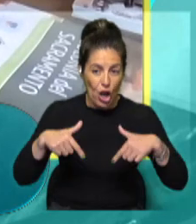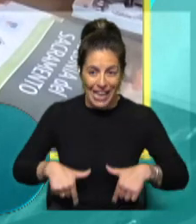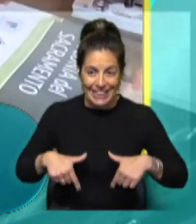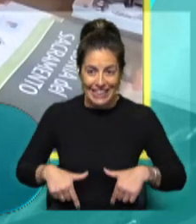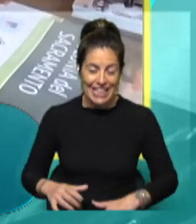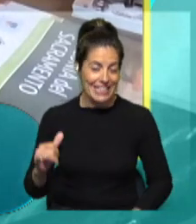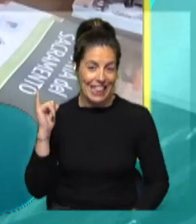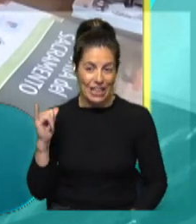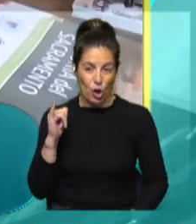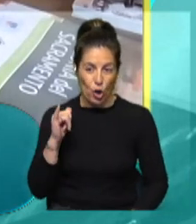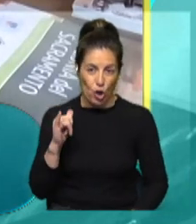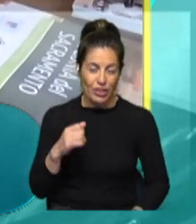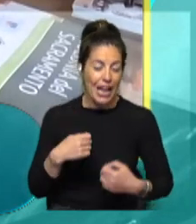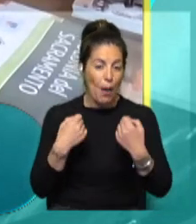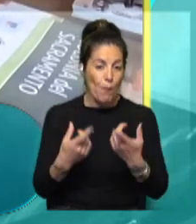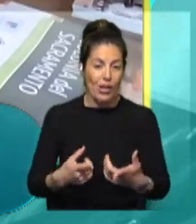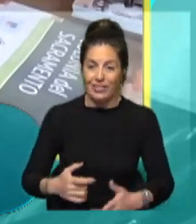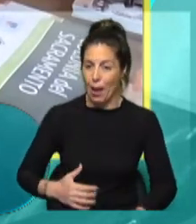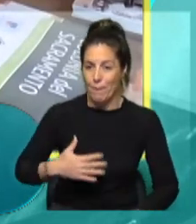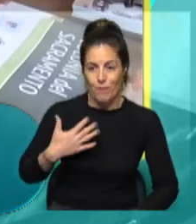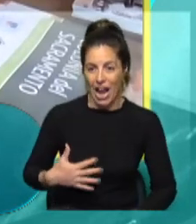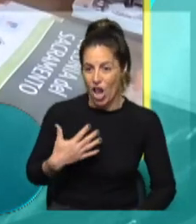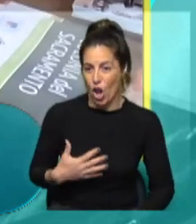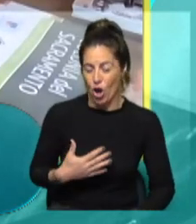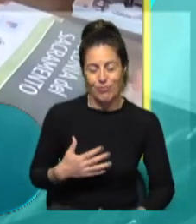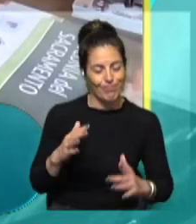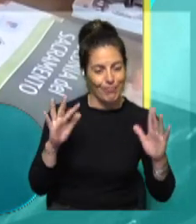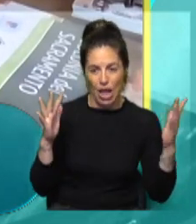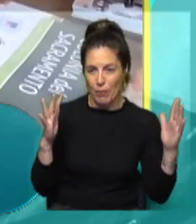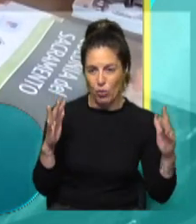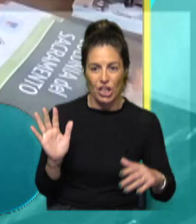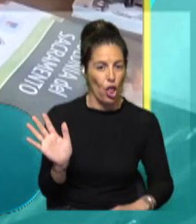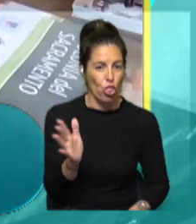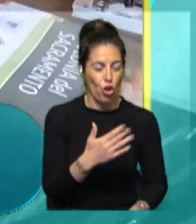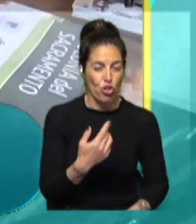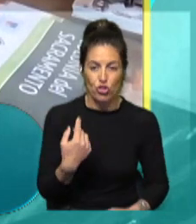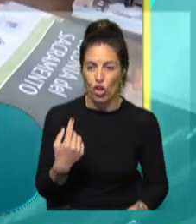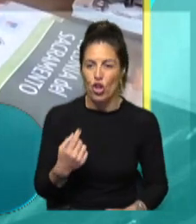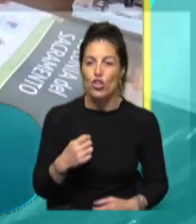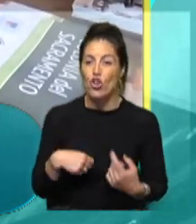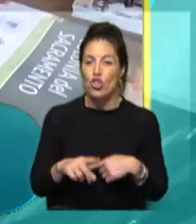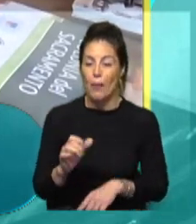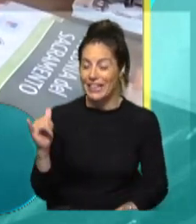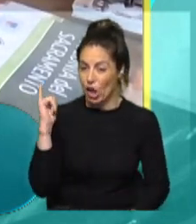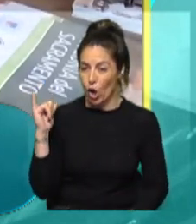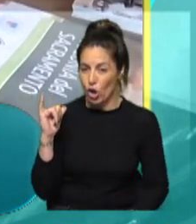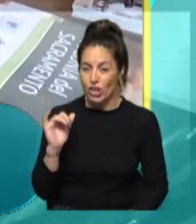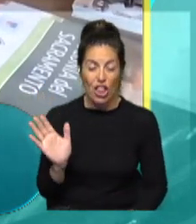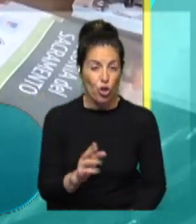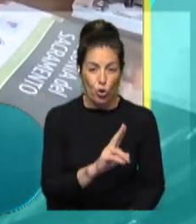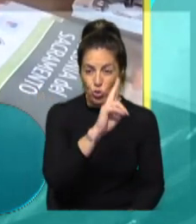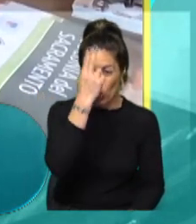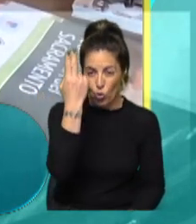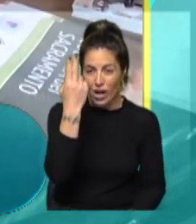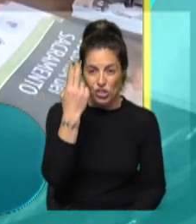de Toros, la puesta en valor que hicieron, es para aplaudir. Todos los uruguayos tenemos que estar, no solo los colonienses, sino todos los uruguayos, porque